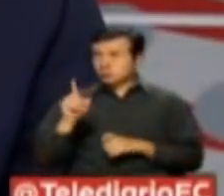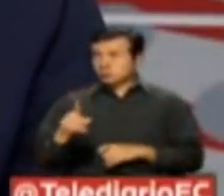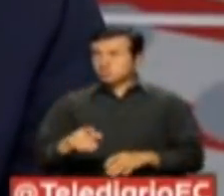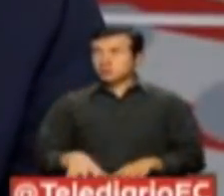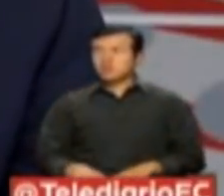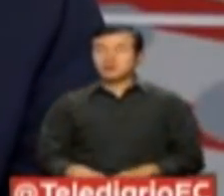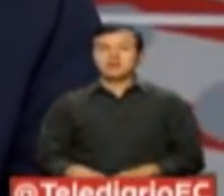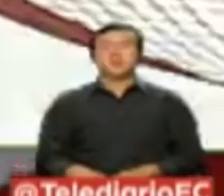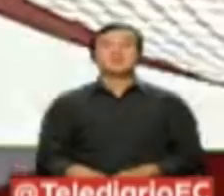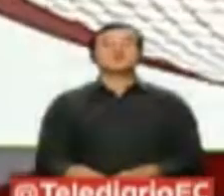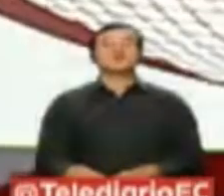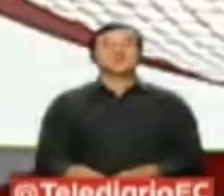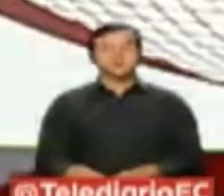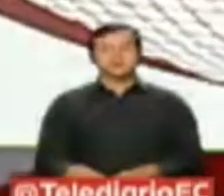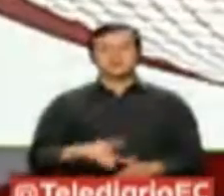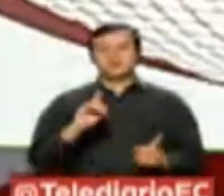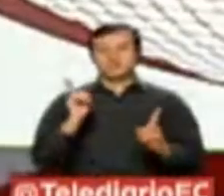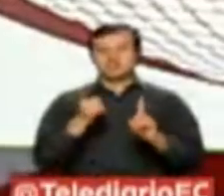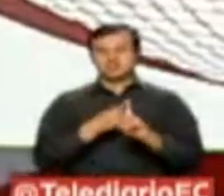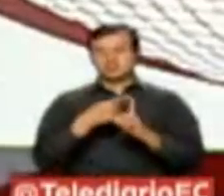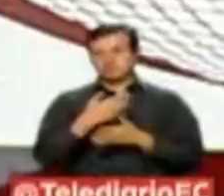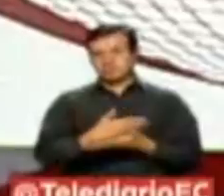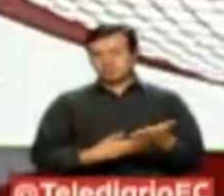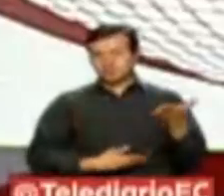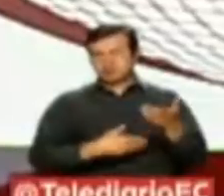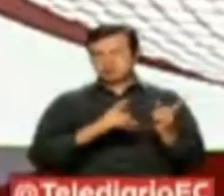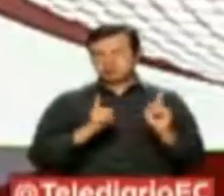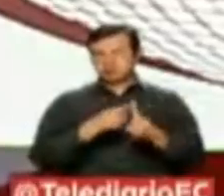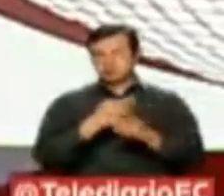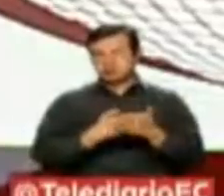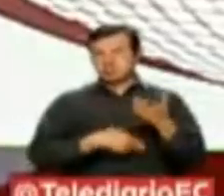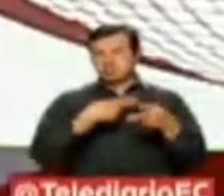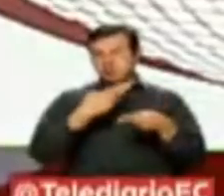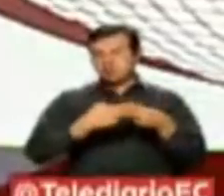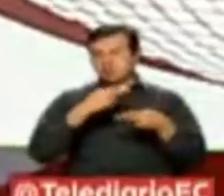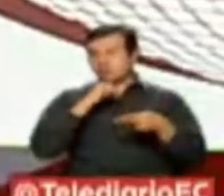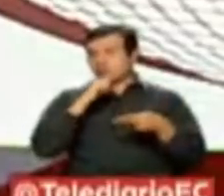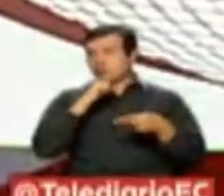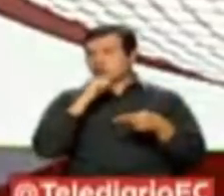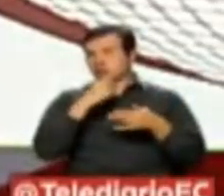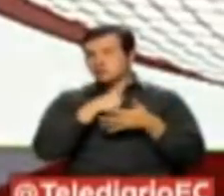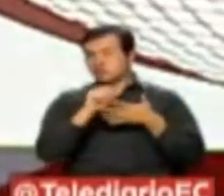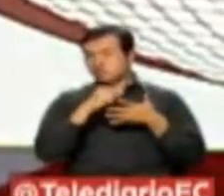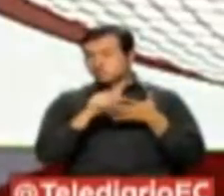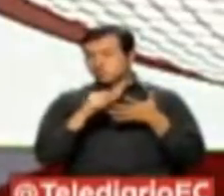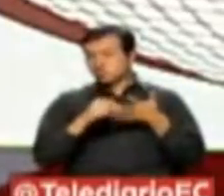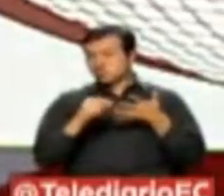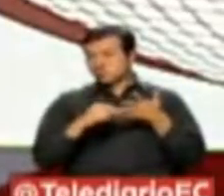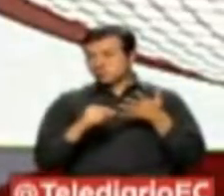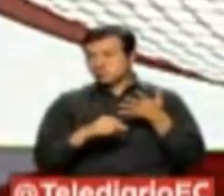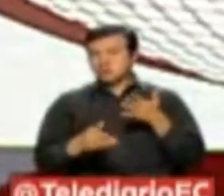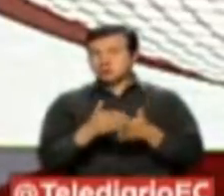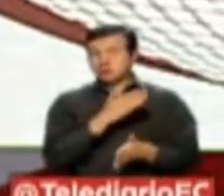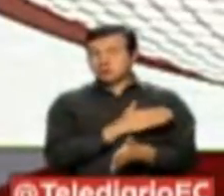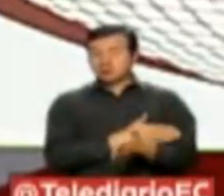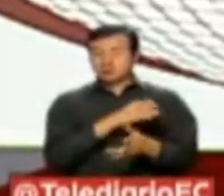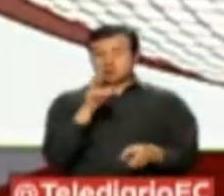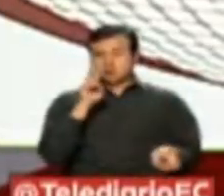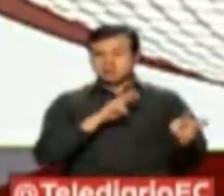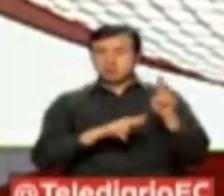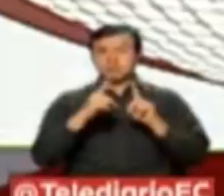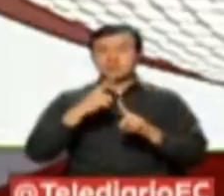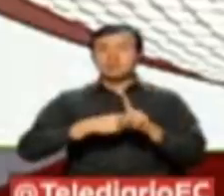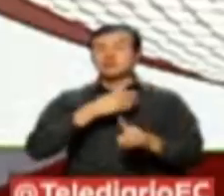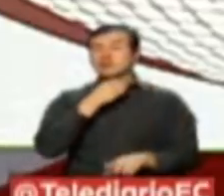sí esta es una primera papeleta porque había hay nombres que se siguen confirmando ahora mismo pero cuando habíamos hecho esta medición en